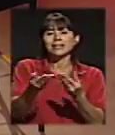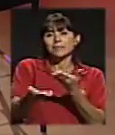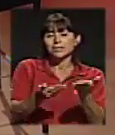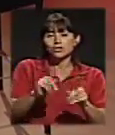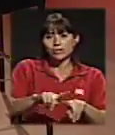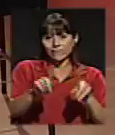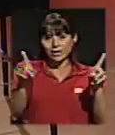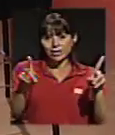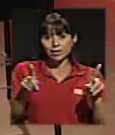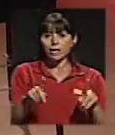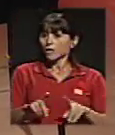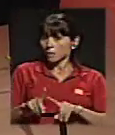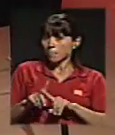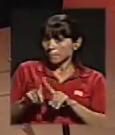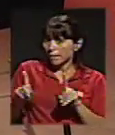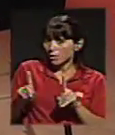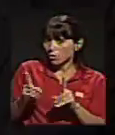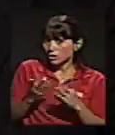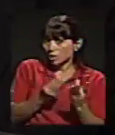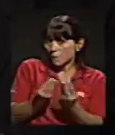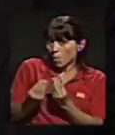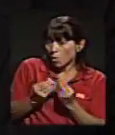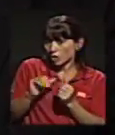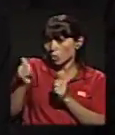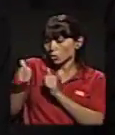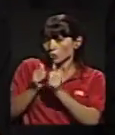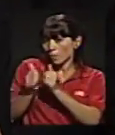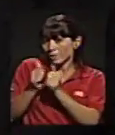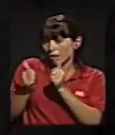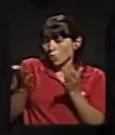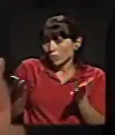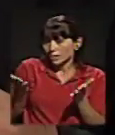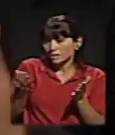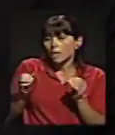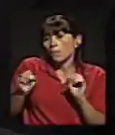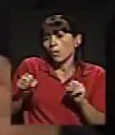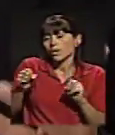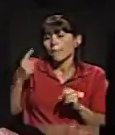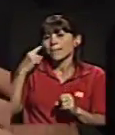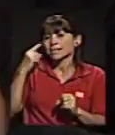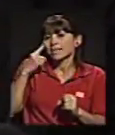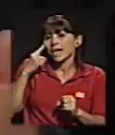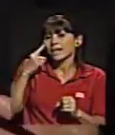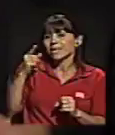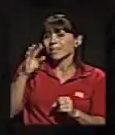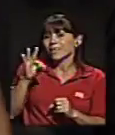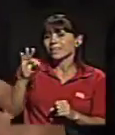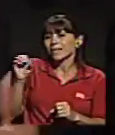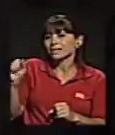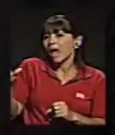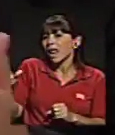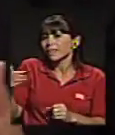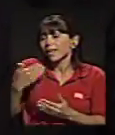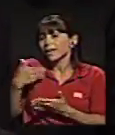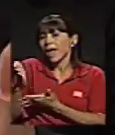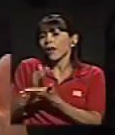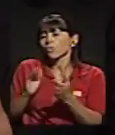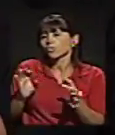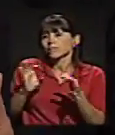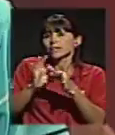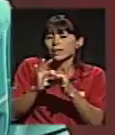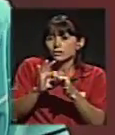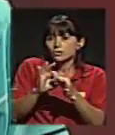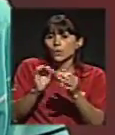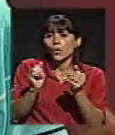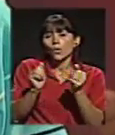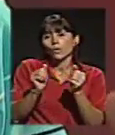nexo... Pero el temor de otros competidores podría haber sido, uno podría pensar que existían algún tipo de nexos o